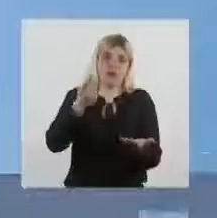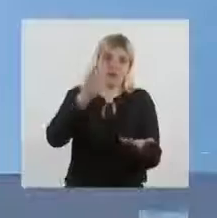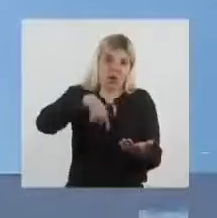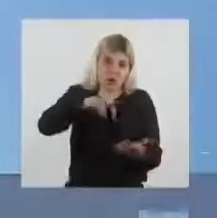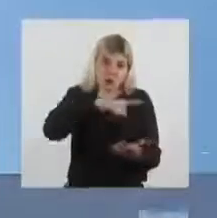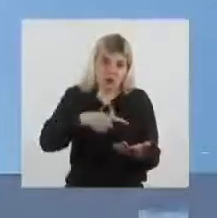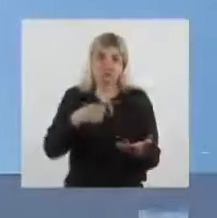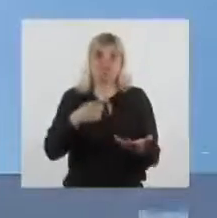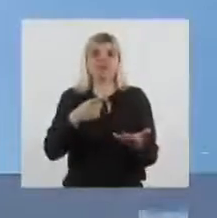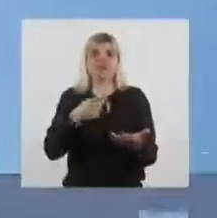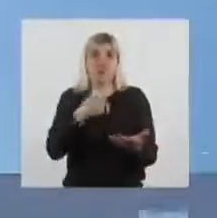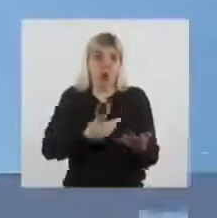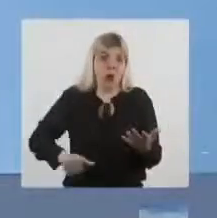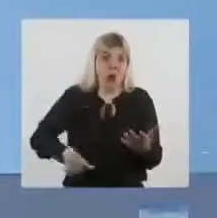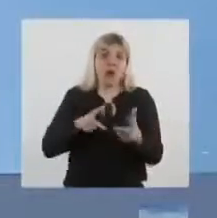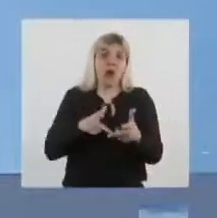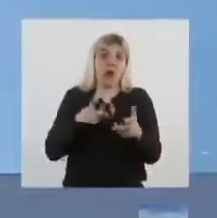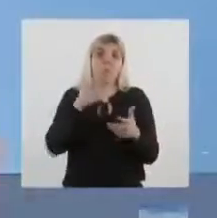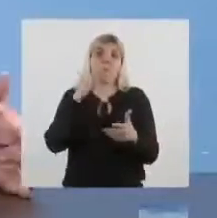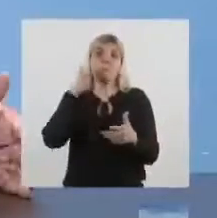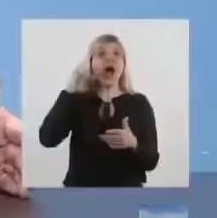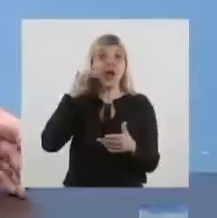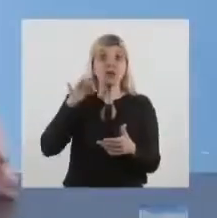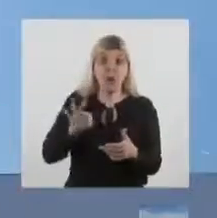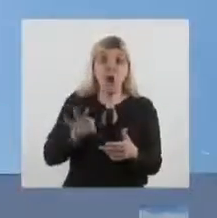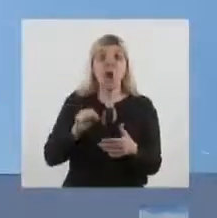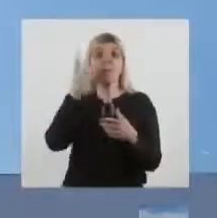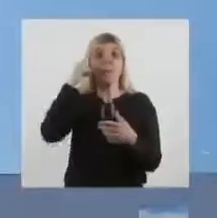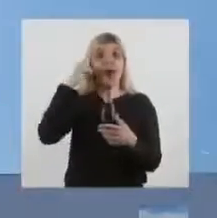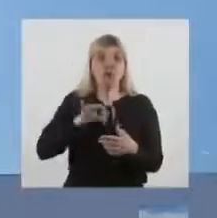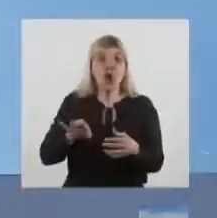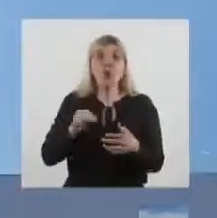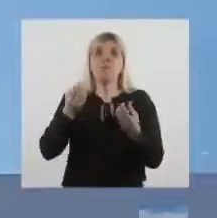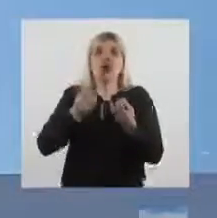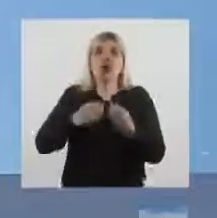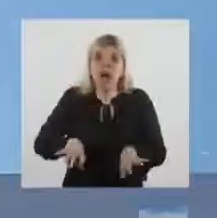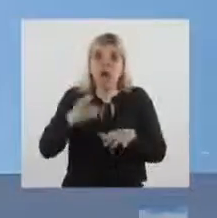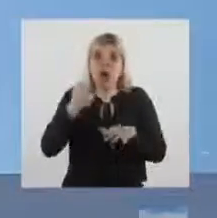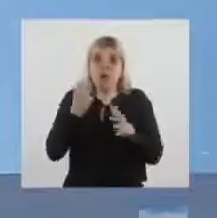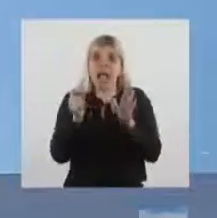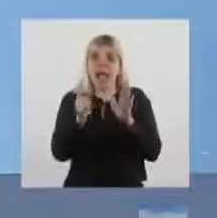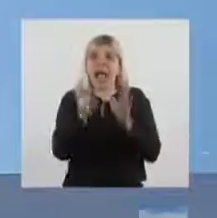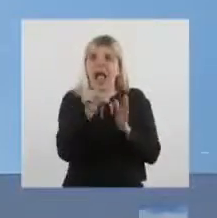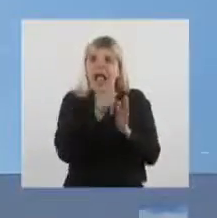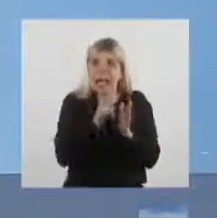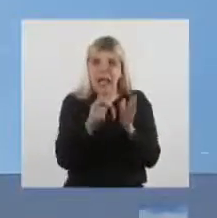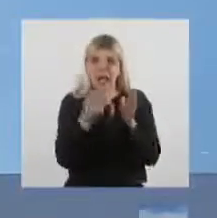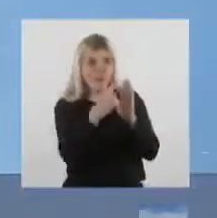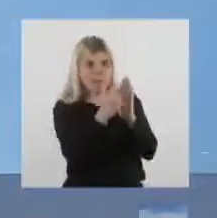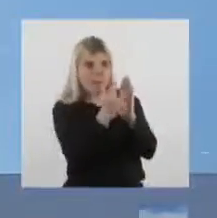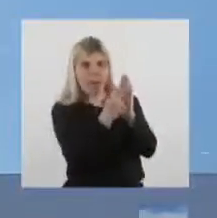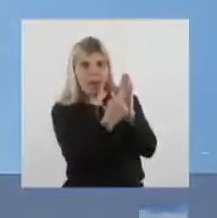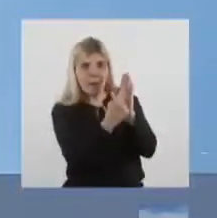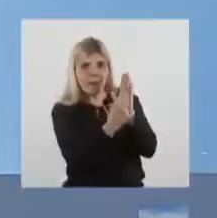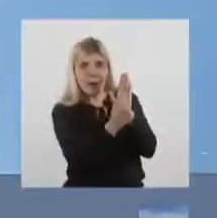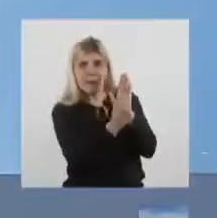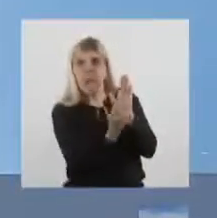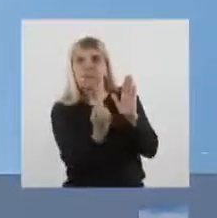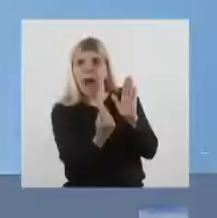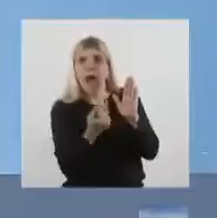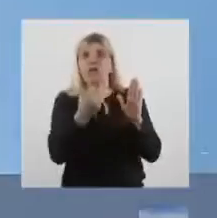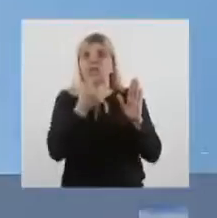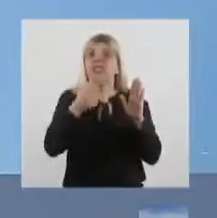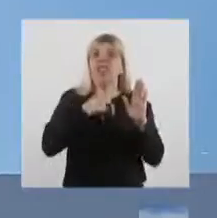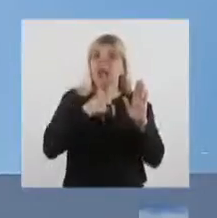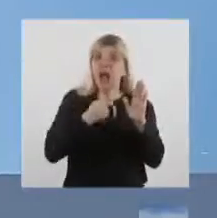un calendario de vacunación que va a seguir para todos los que quieran vacunarse y con